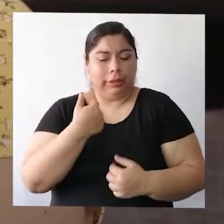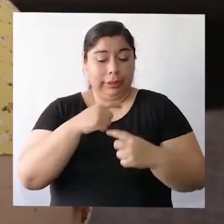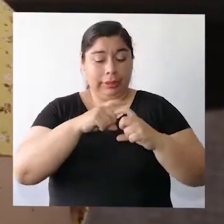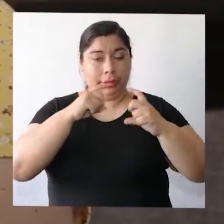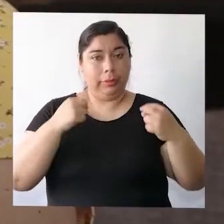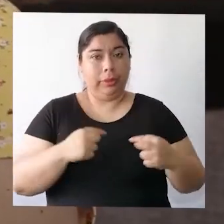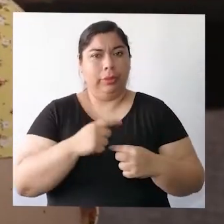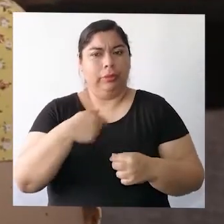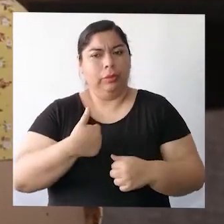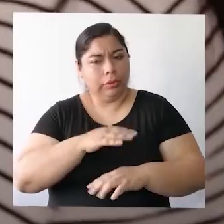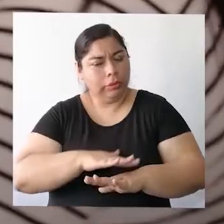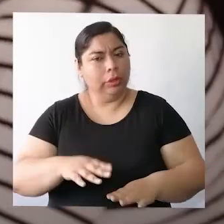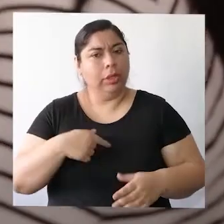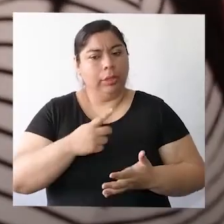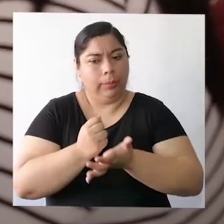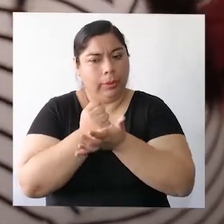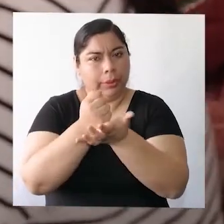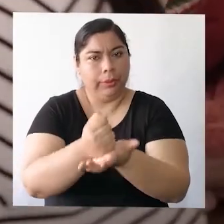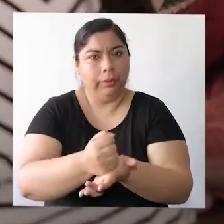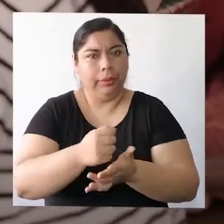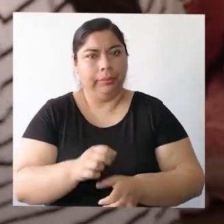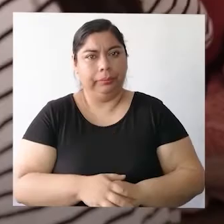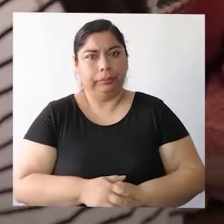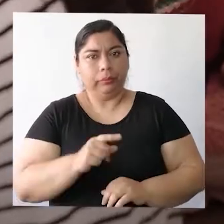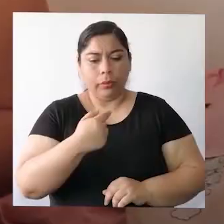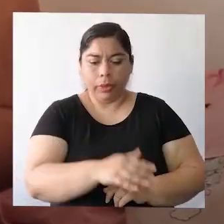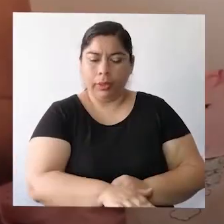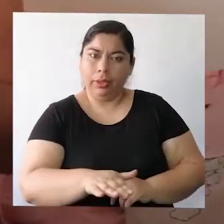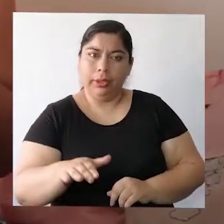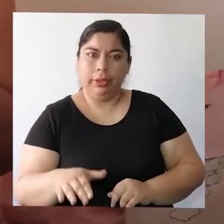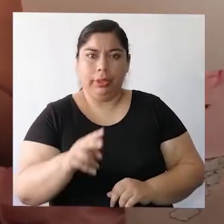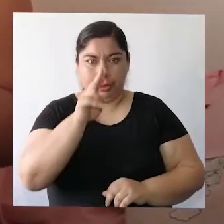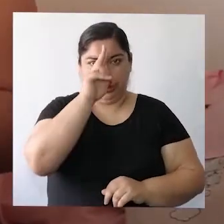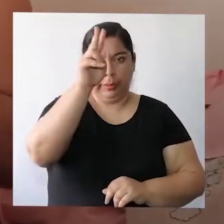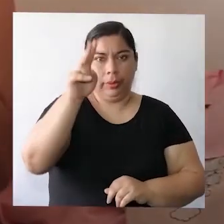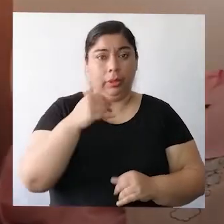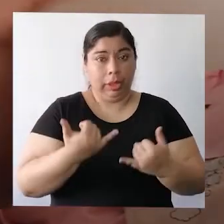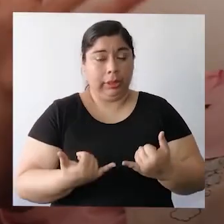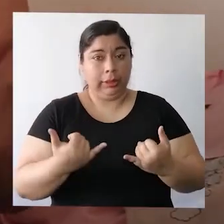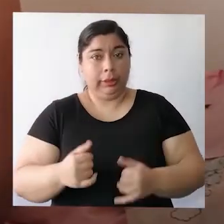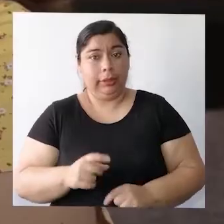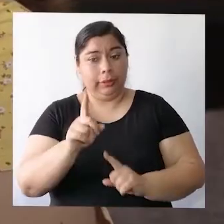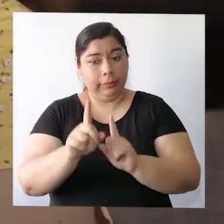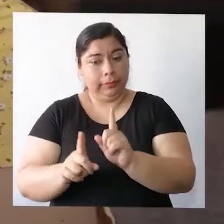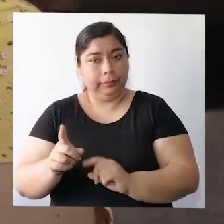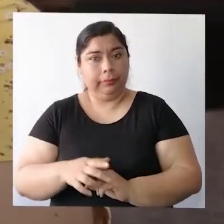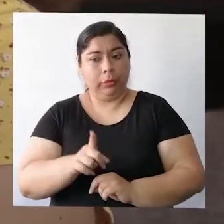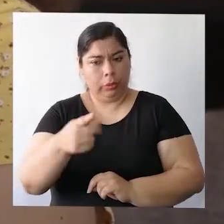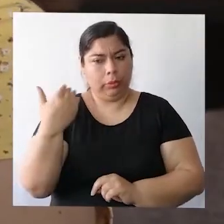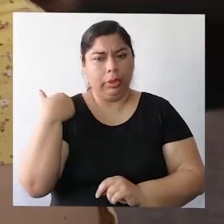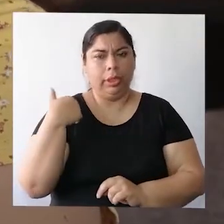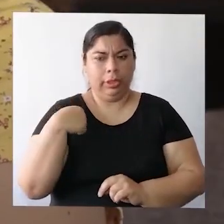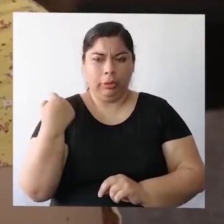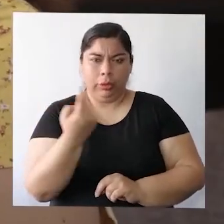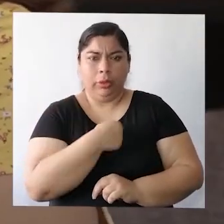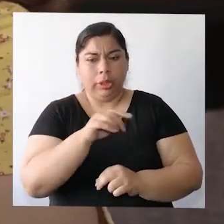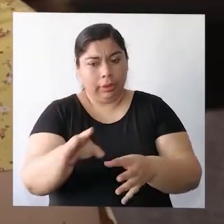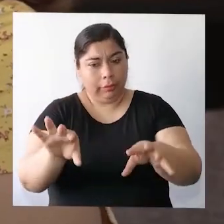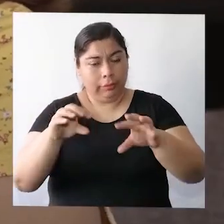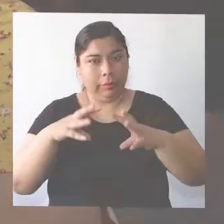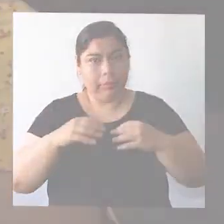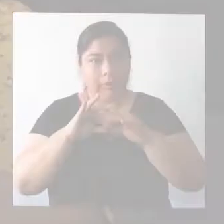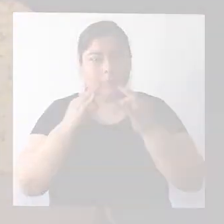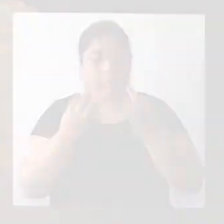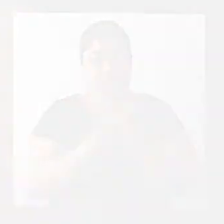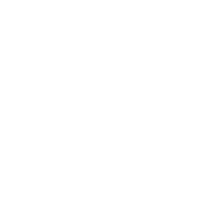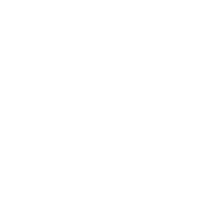gran espíritu solidario y de poder contribuir con los niños del Perú, en este caso, tú tienes todo para ser una familia